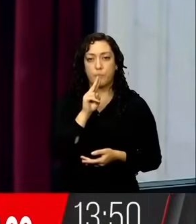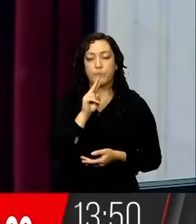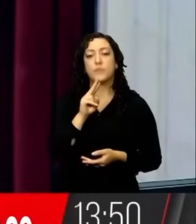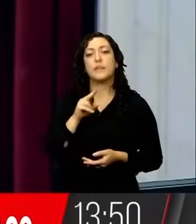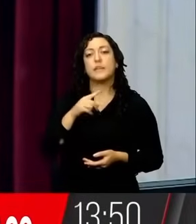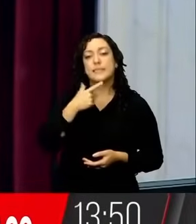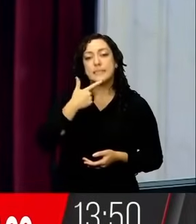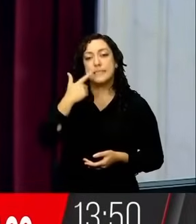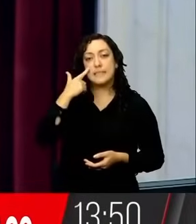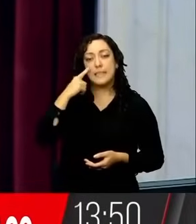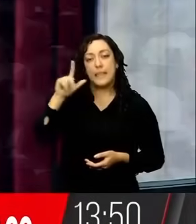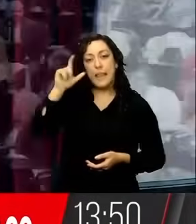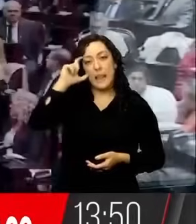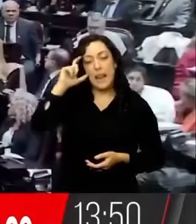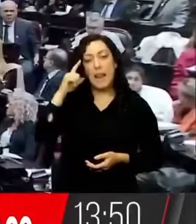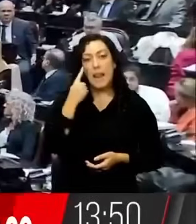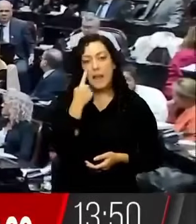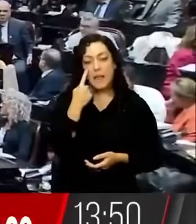Vanessa Siley.